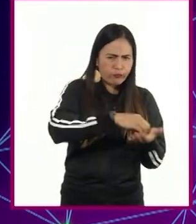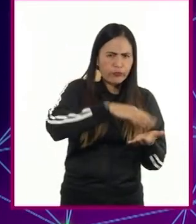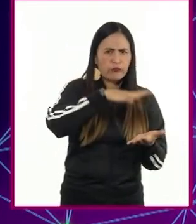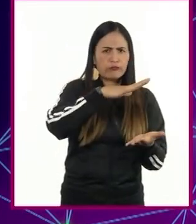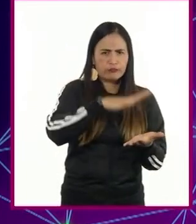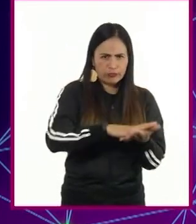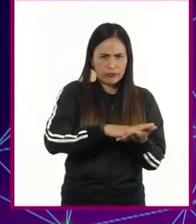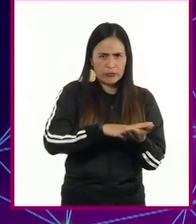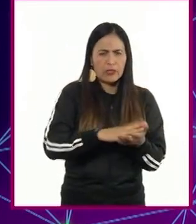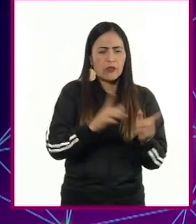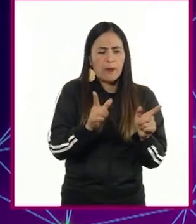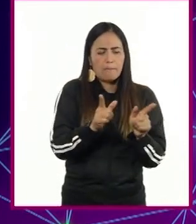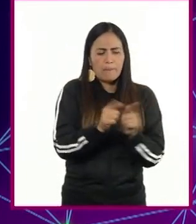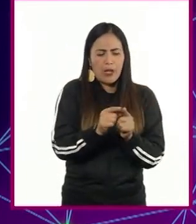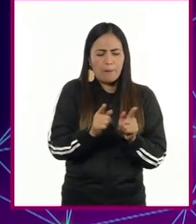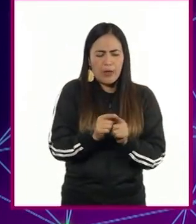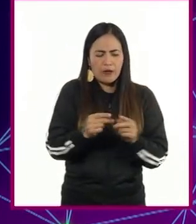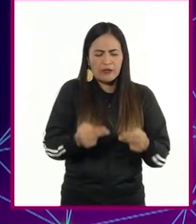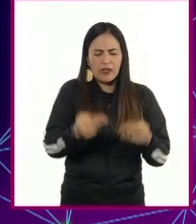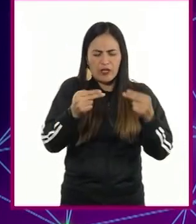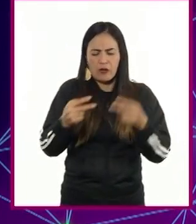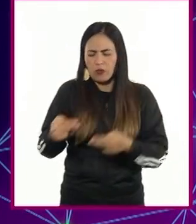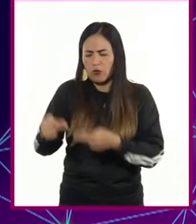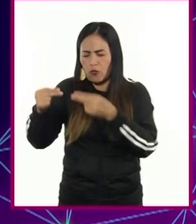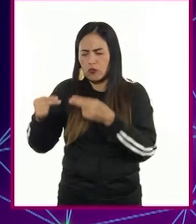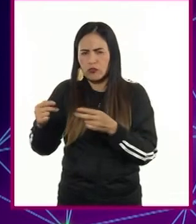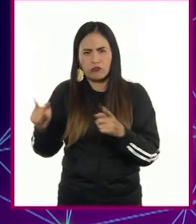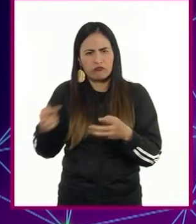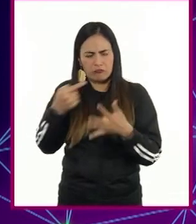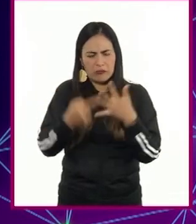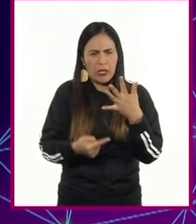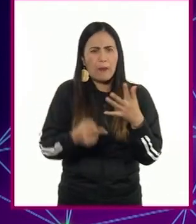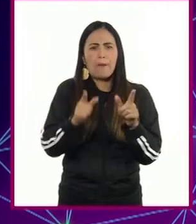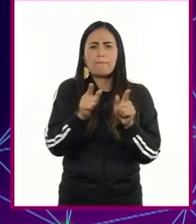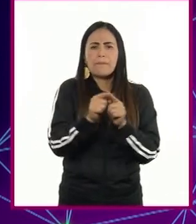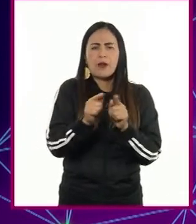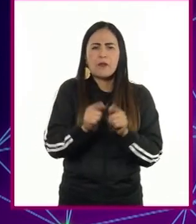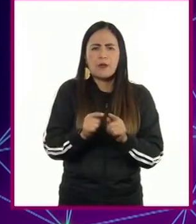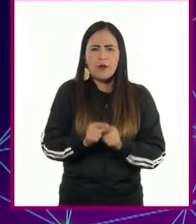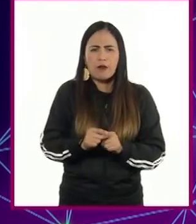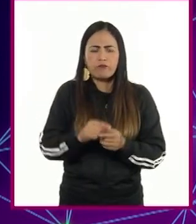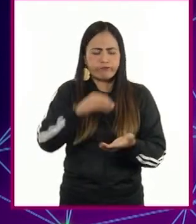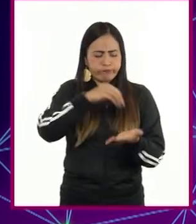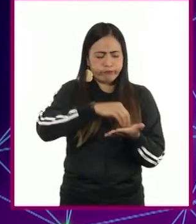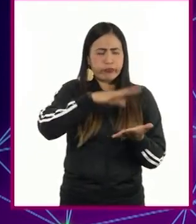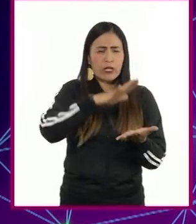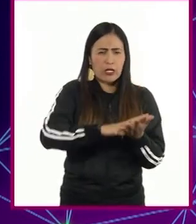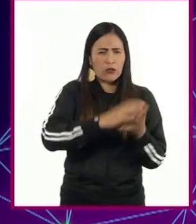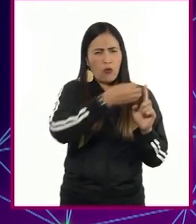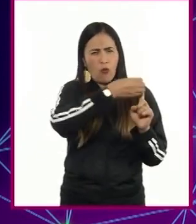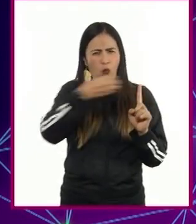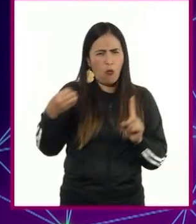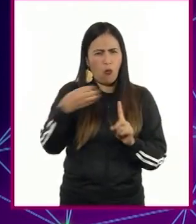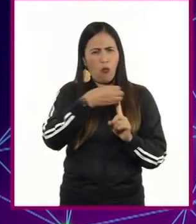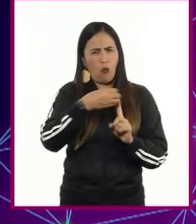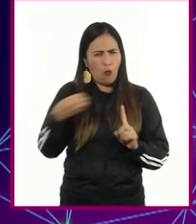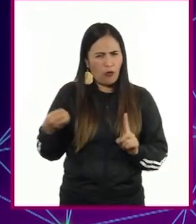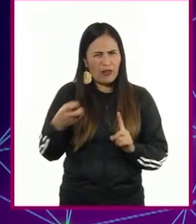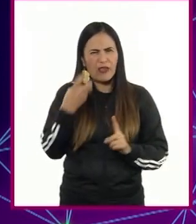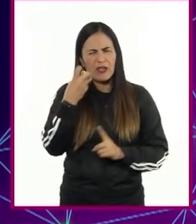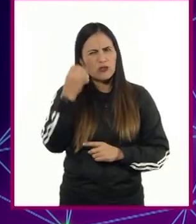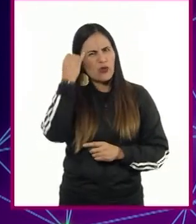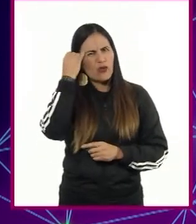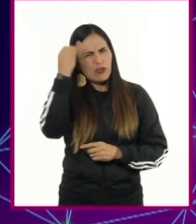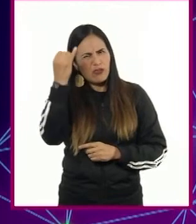y abreviada de los negocios. Este registro ordenado permitiría tener idea de